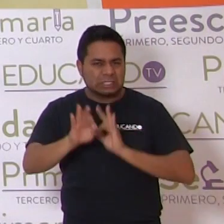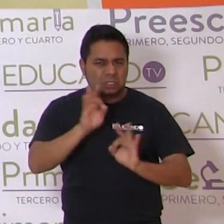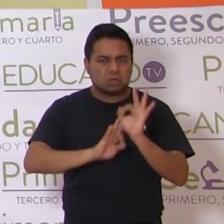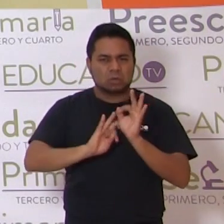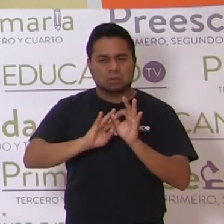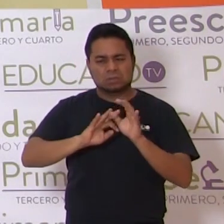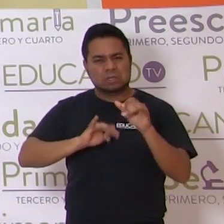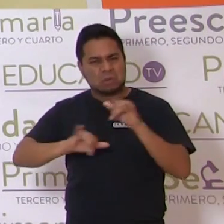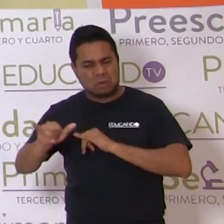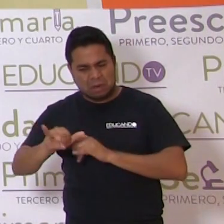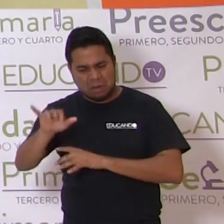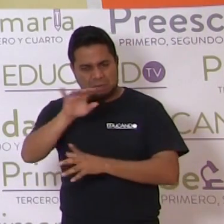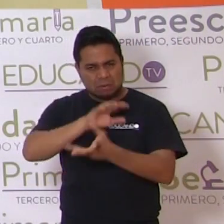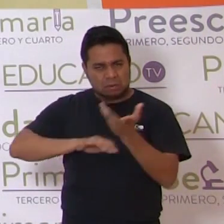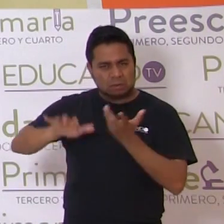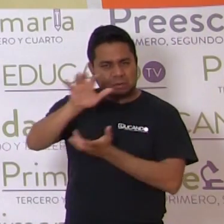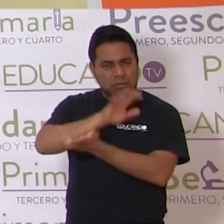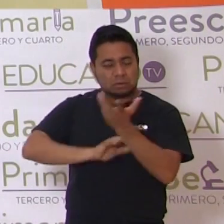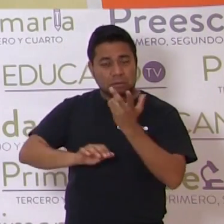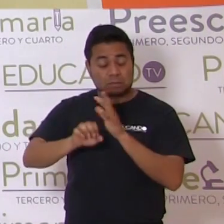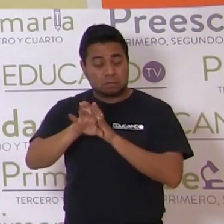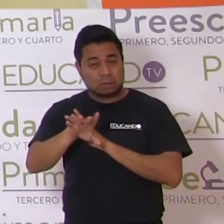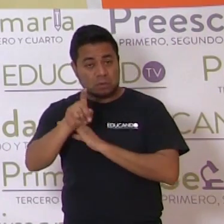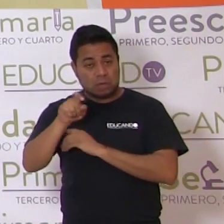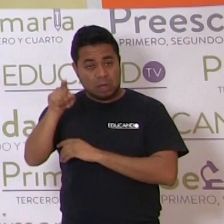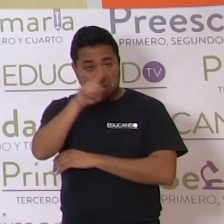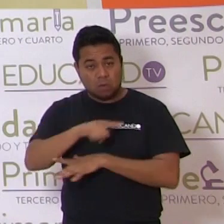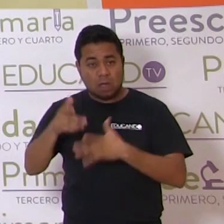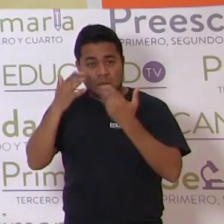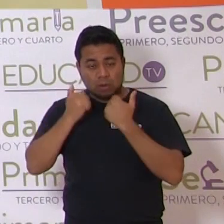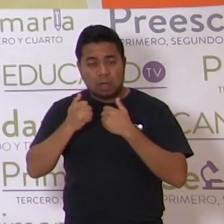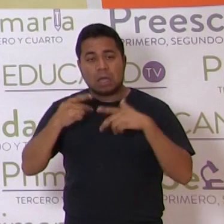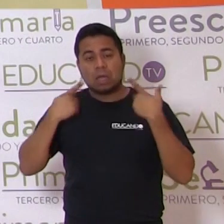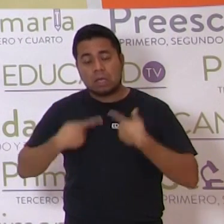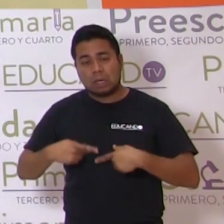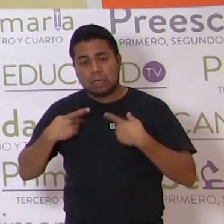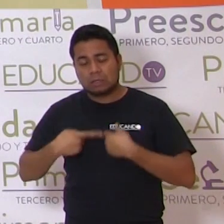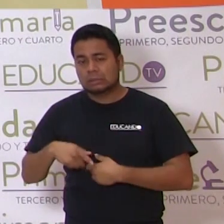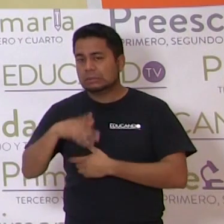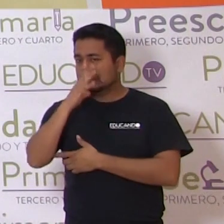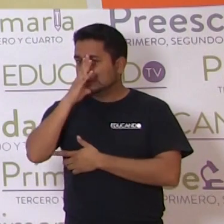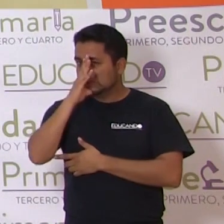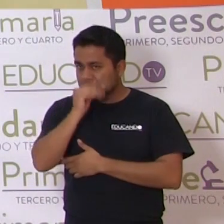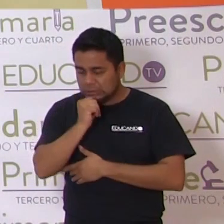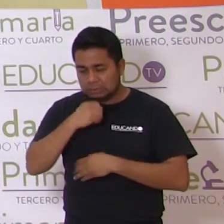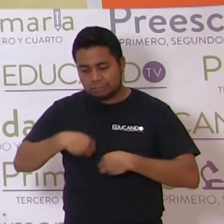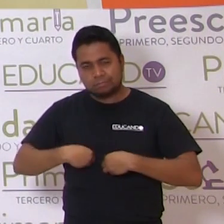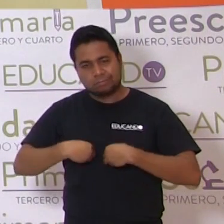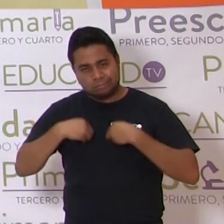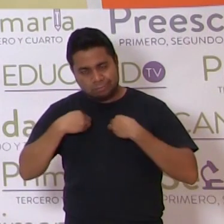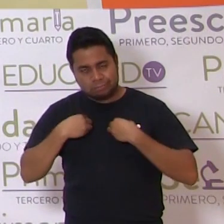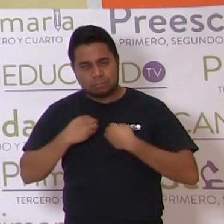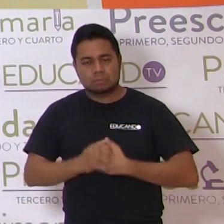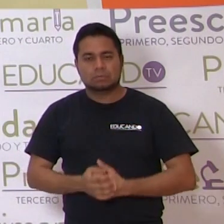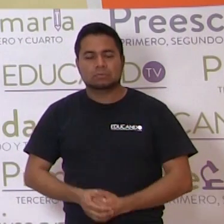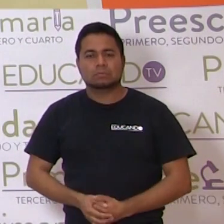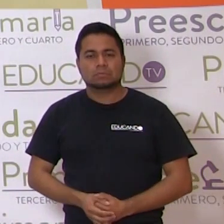geográficos. Sin el ciclo del agua, los seres humanos no podrían acceder a este elemento